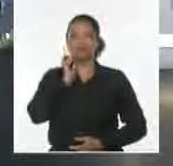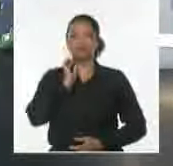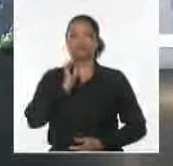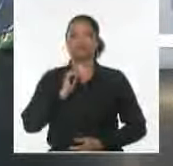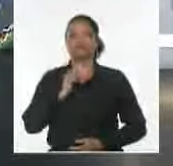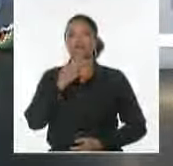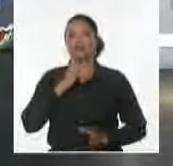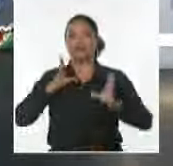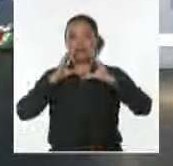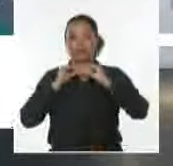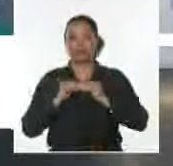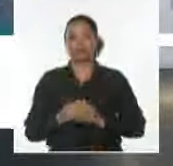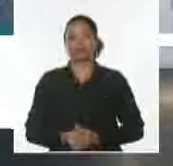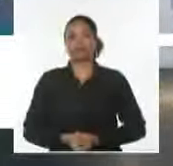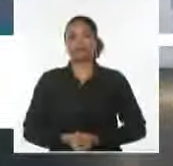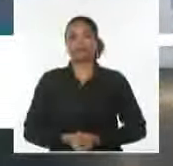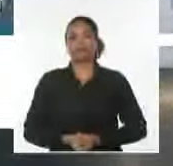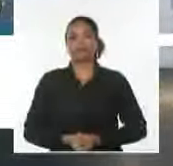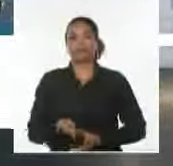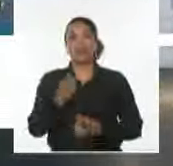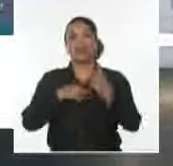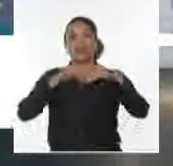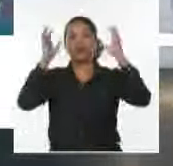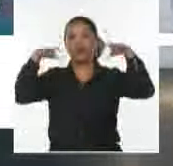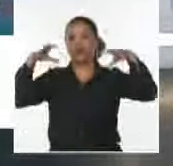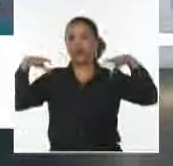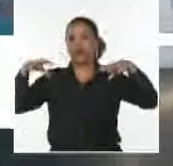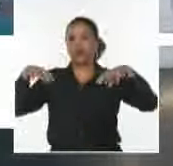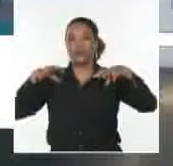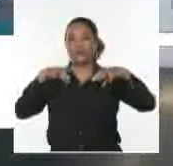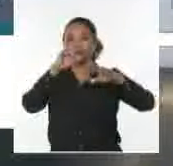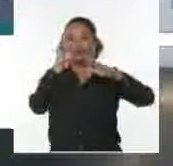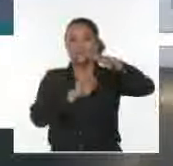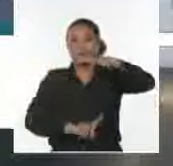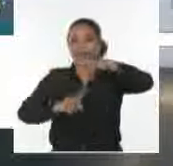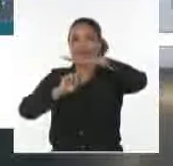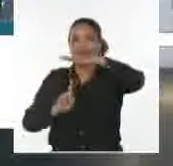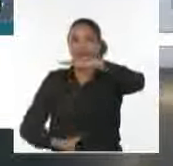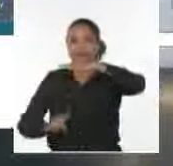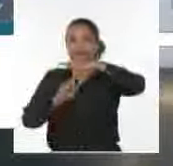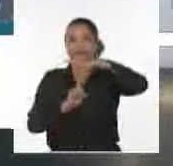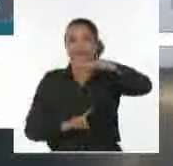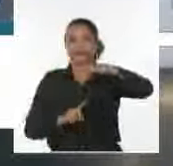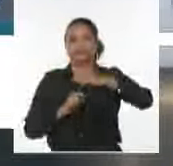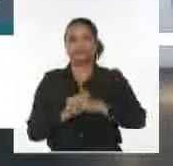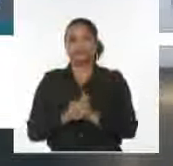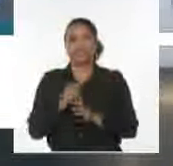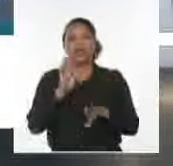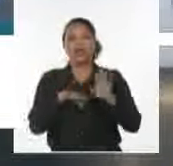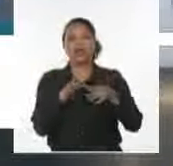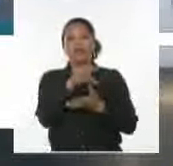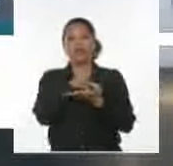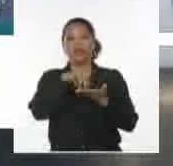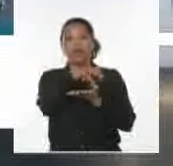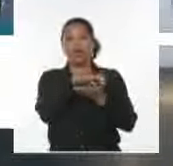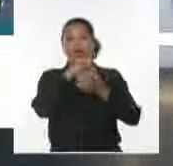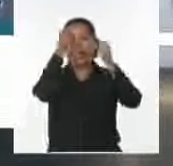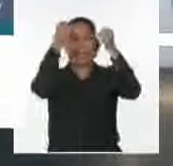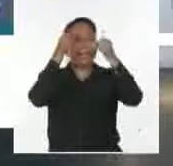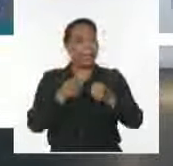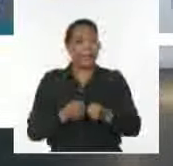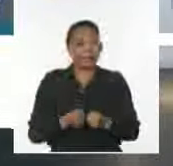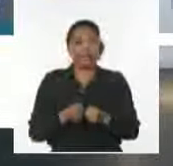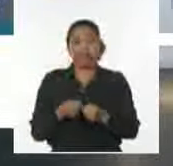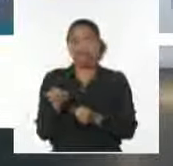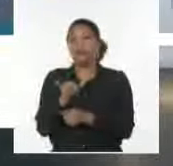Buenas noches. Continúan ocurriendo algunos chubascos, lluvias y tormentas eléctricas que han llegado a ser fuertes en algunas localidades, como